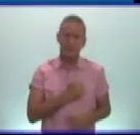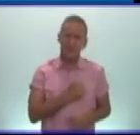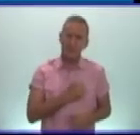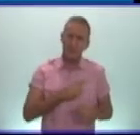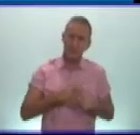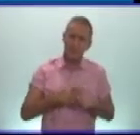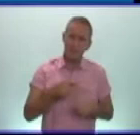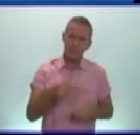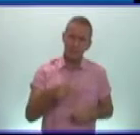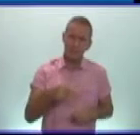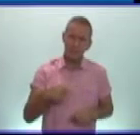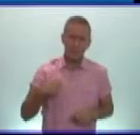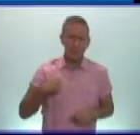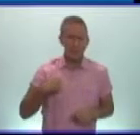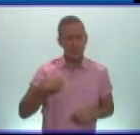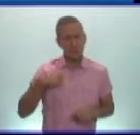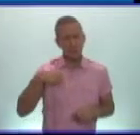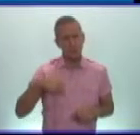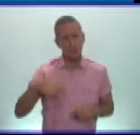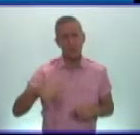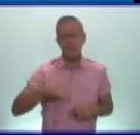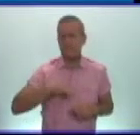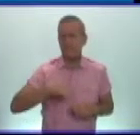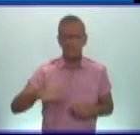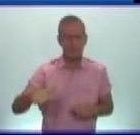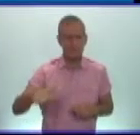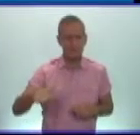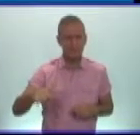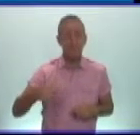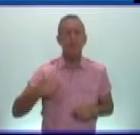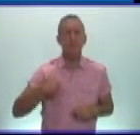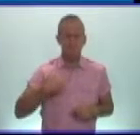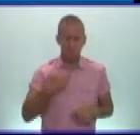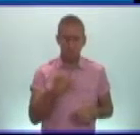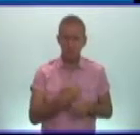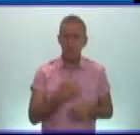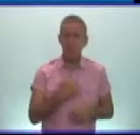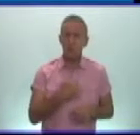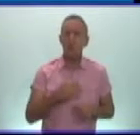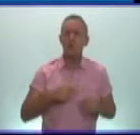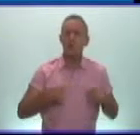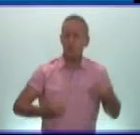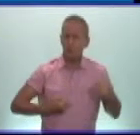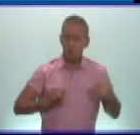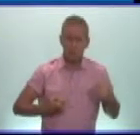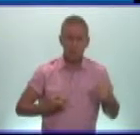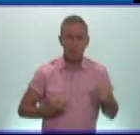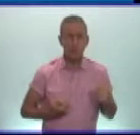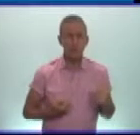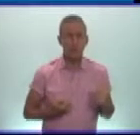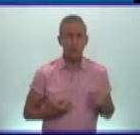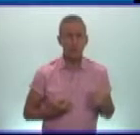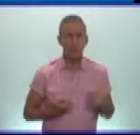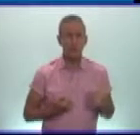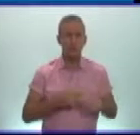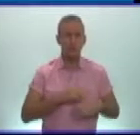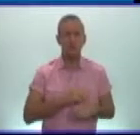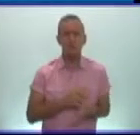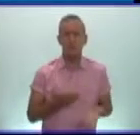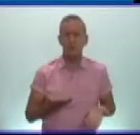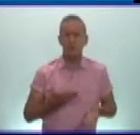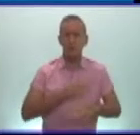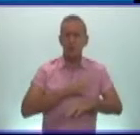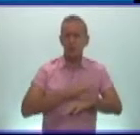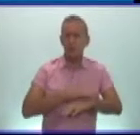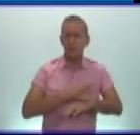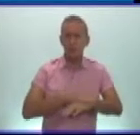tan lejos? Poner su vida al servicio de una causa justa. ¿De quién es la causa? Tuya y de todos tus hermanos que